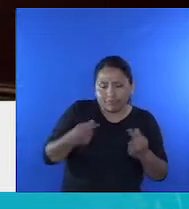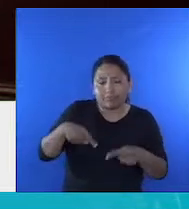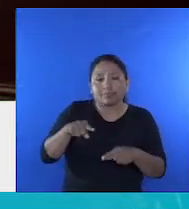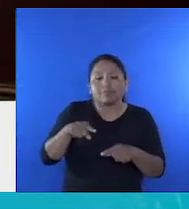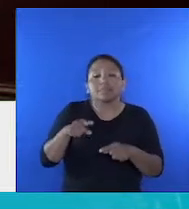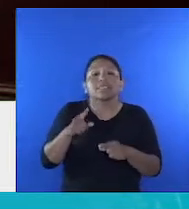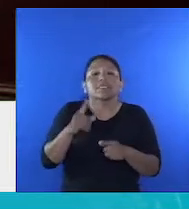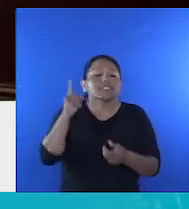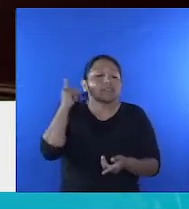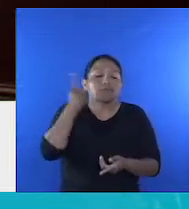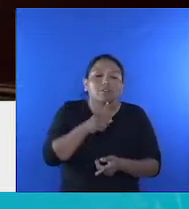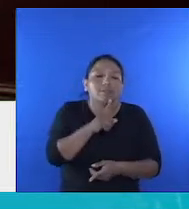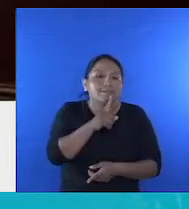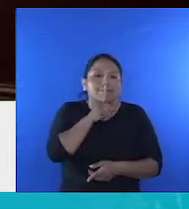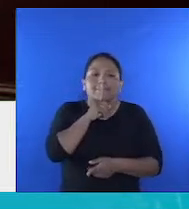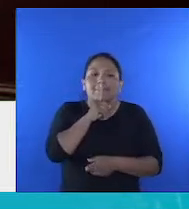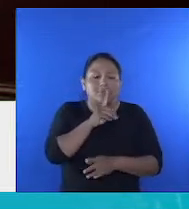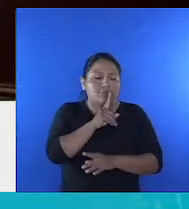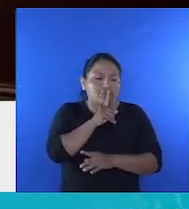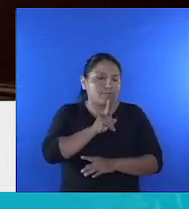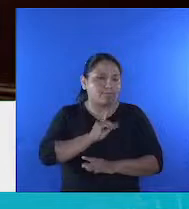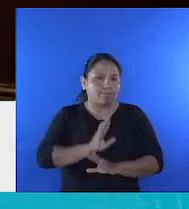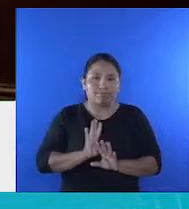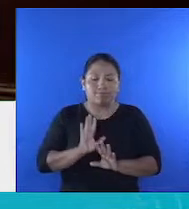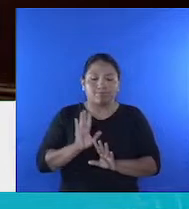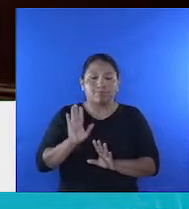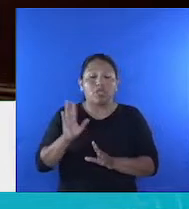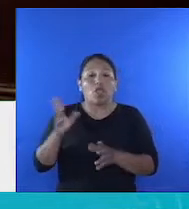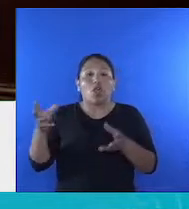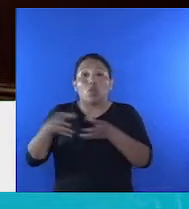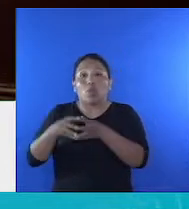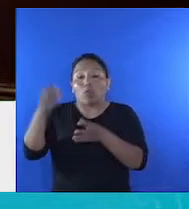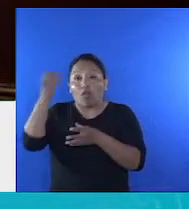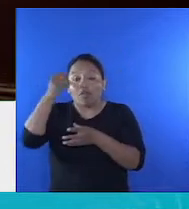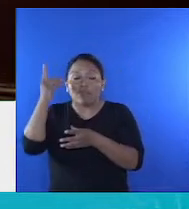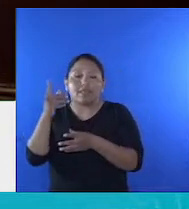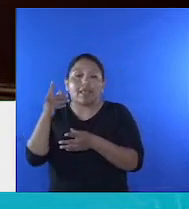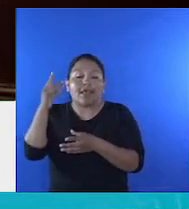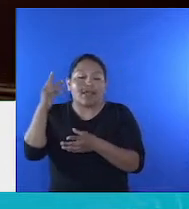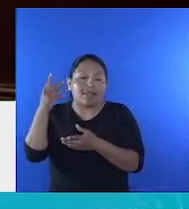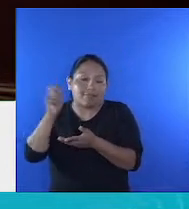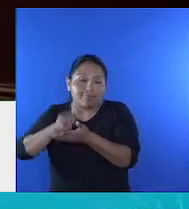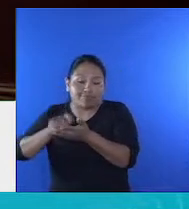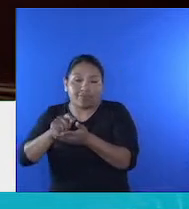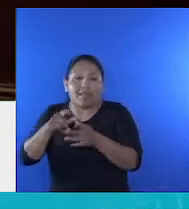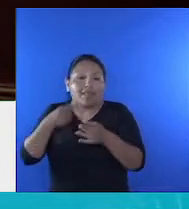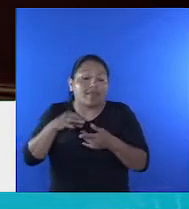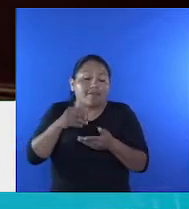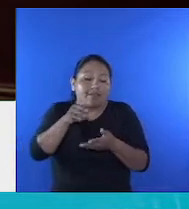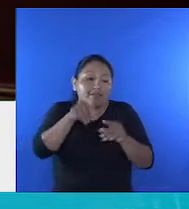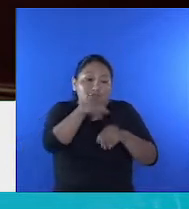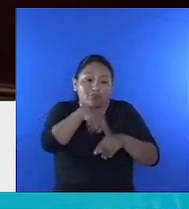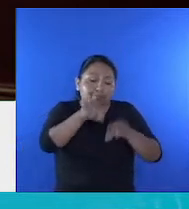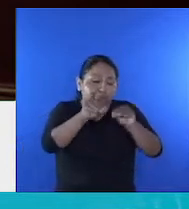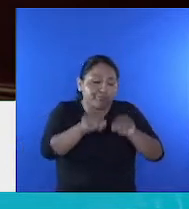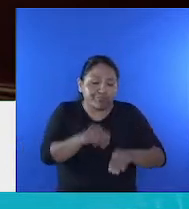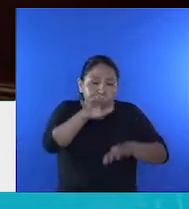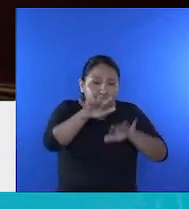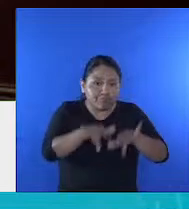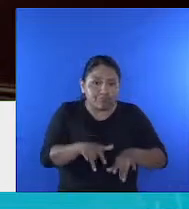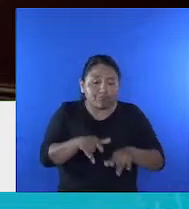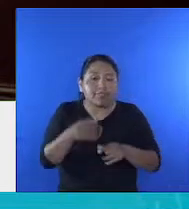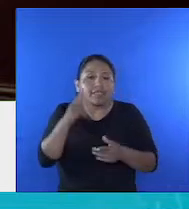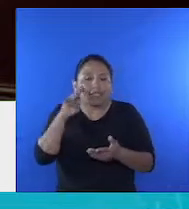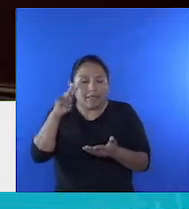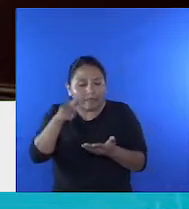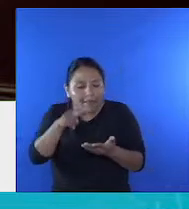impuso el silencio. Cuando llegaron, oficiales de inteligencia les hacían rellenar unas actas de recepción, que cuando fueron desclasificadas se pudo